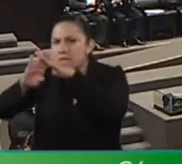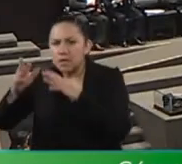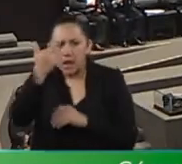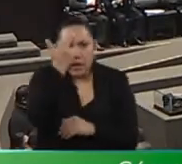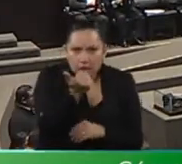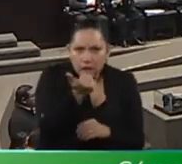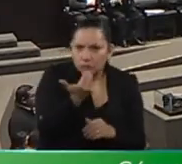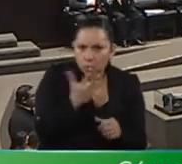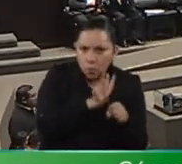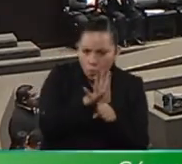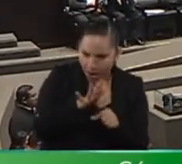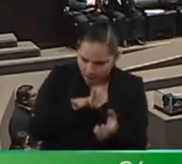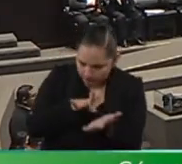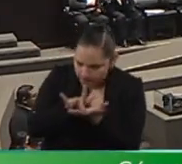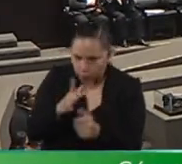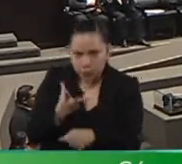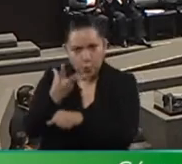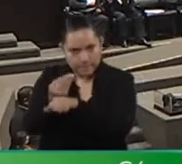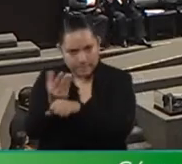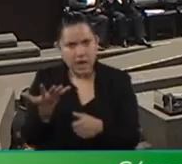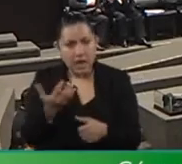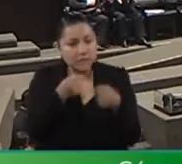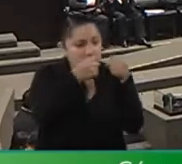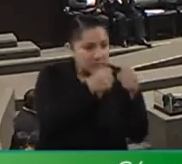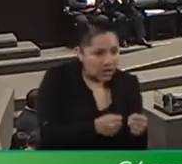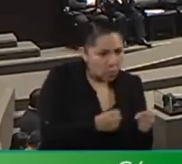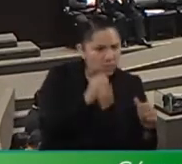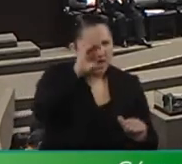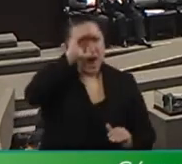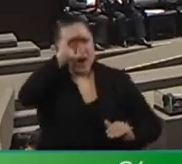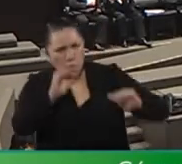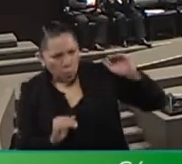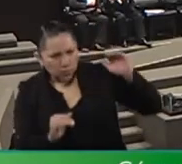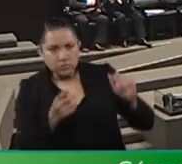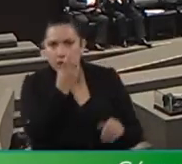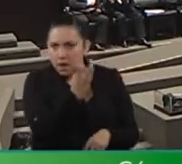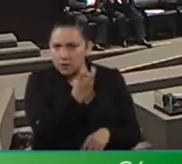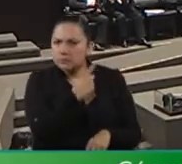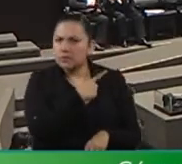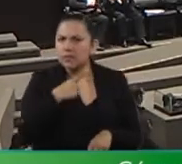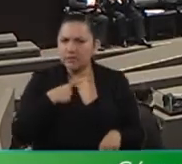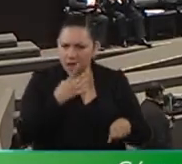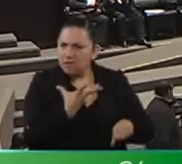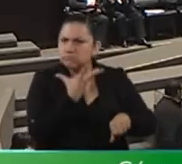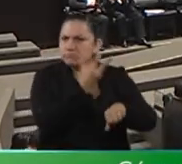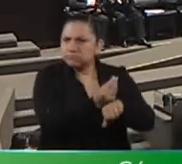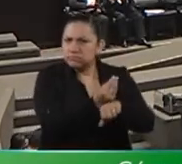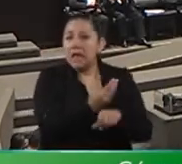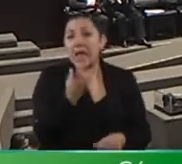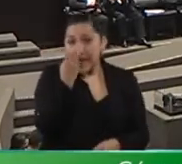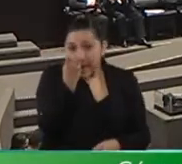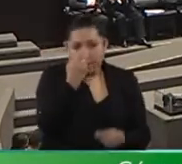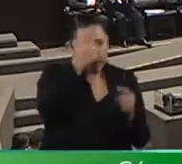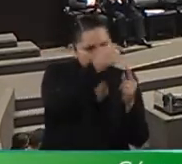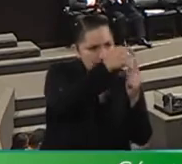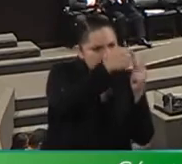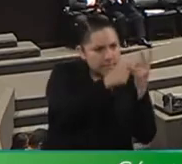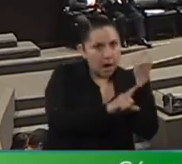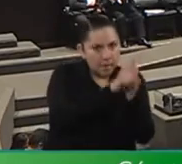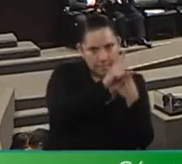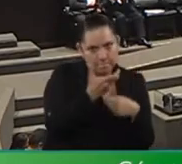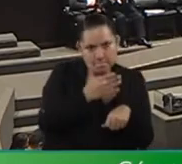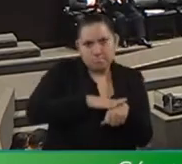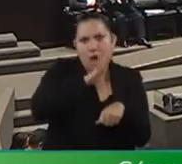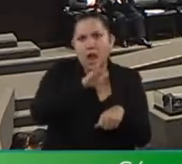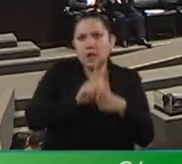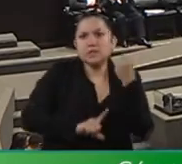la injusticia y la violencia que lastiman particularmente a los que el presidente prometió